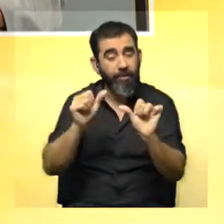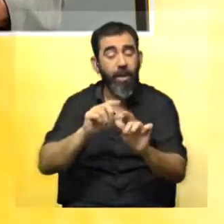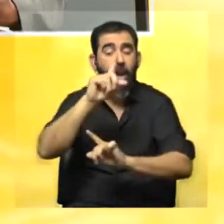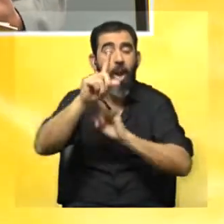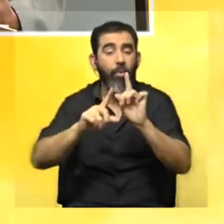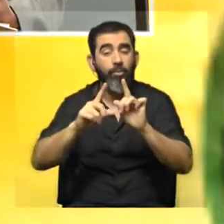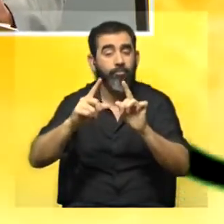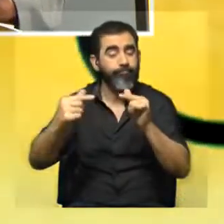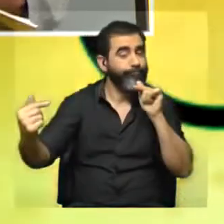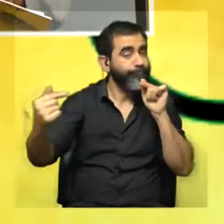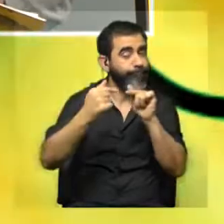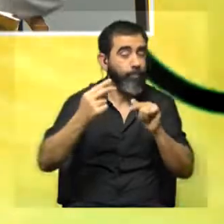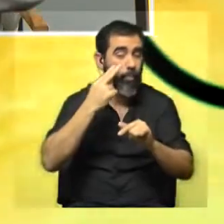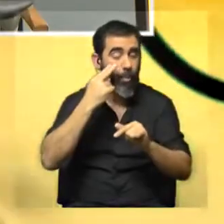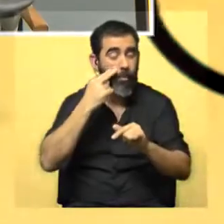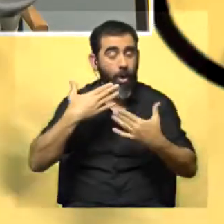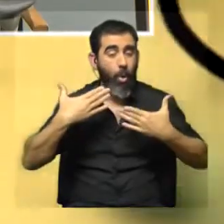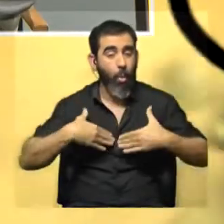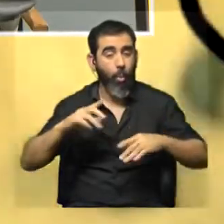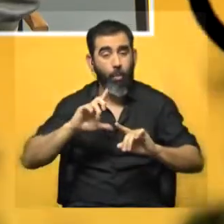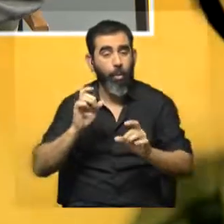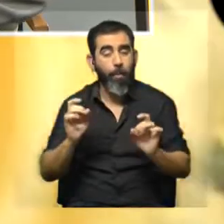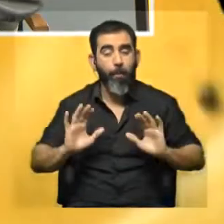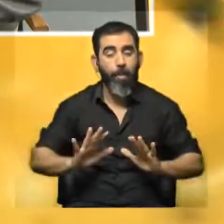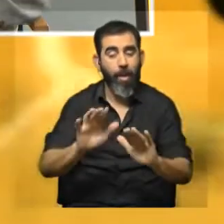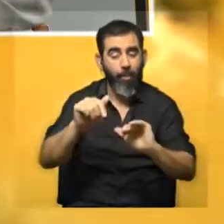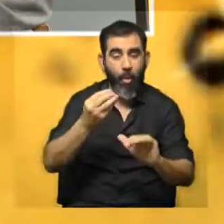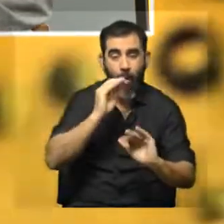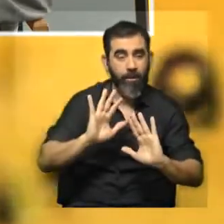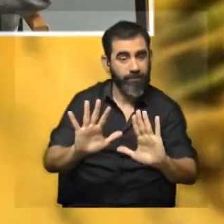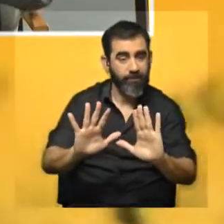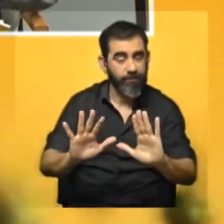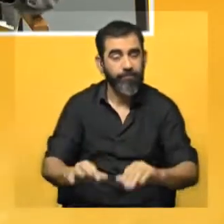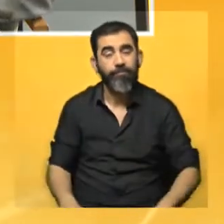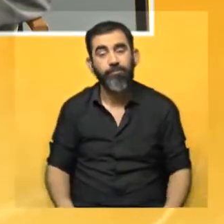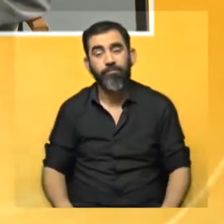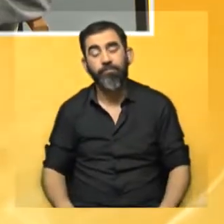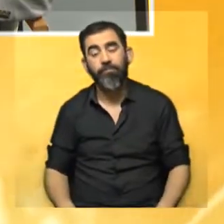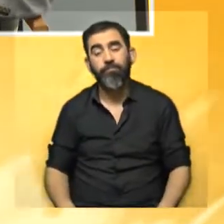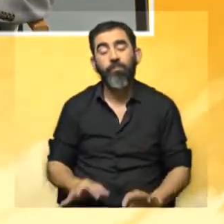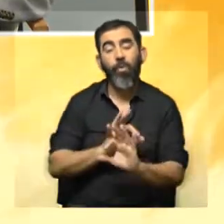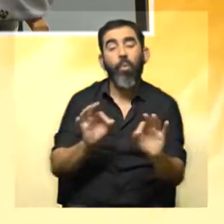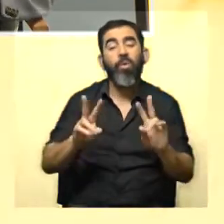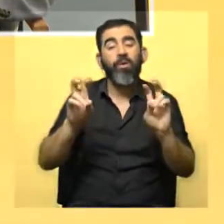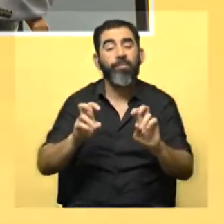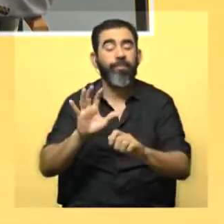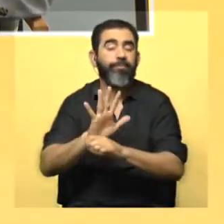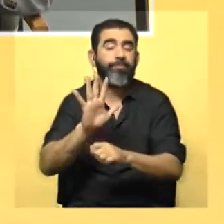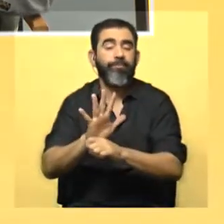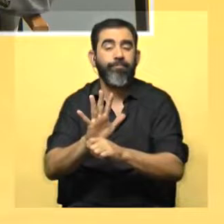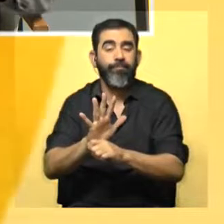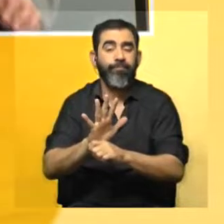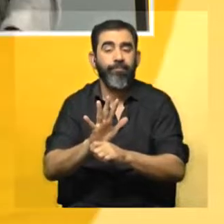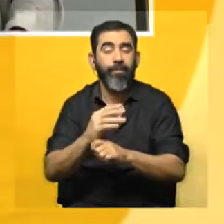de contrarreacción para organismos no acostumbrados a eso? ¿O esto entra más bien en la parte de lo que puede ser una